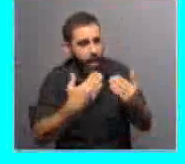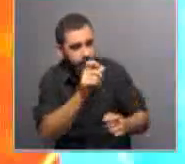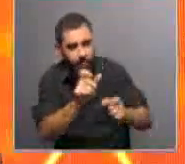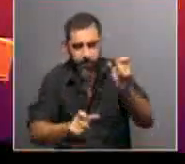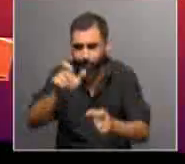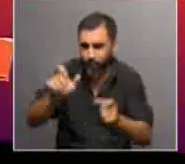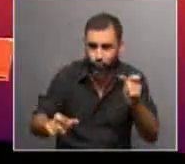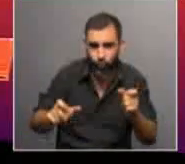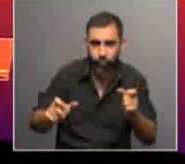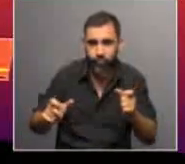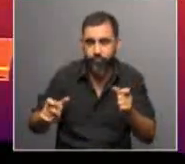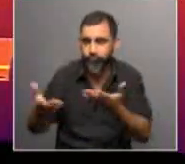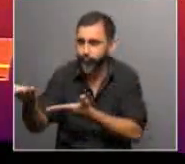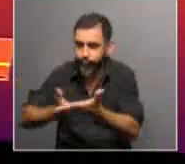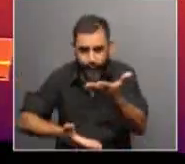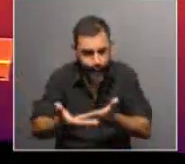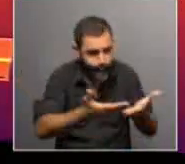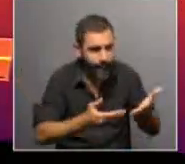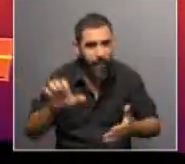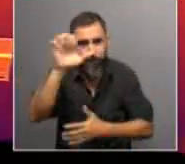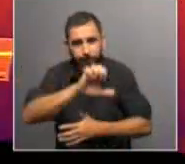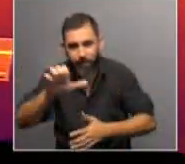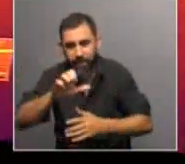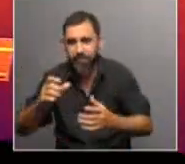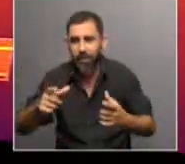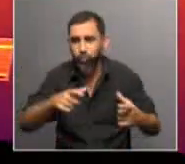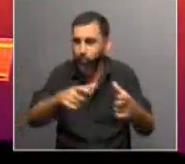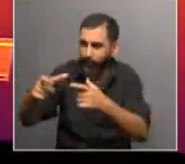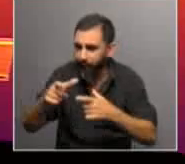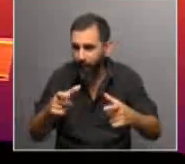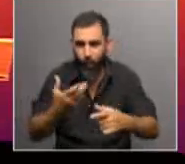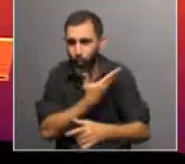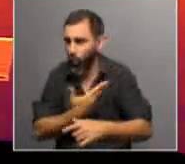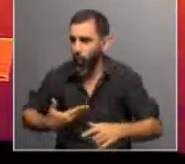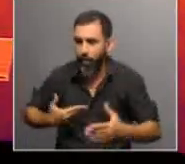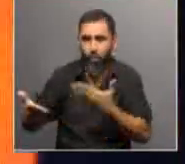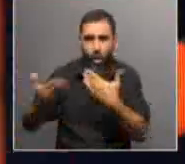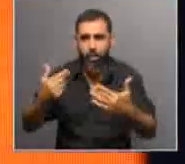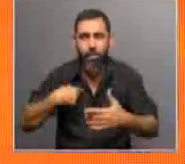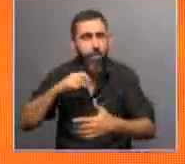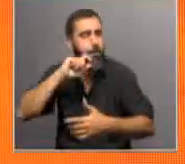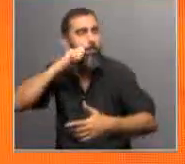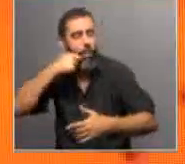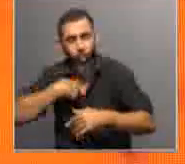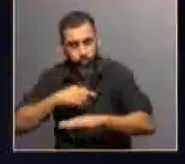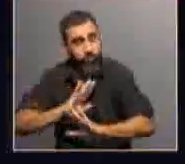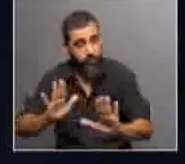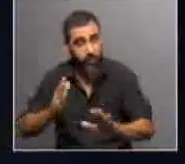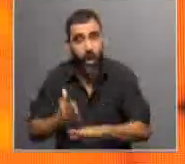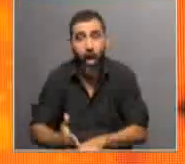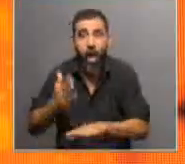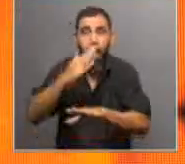yo hablo con otras, con empresas, yo hablo con tiendas, en todo eso, los dueños de tiendas, y me gusta, yo vi que me gusta.